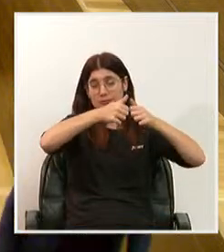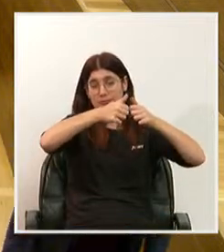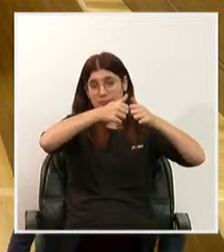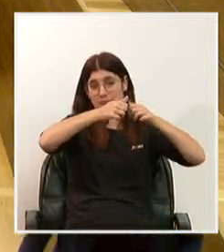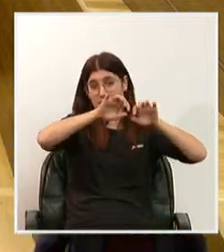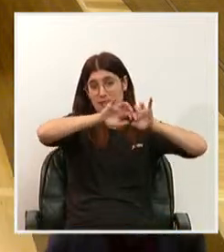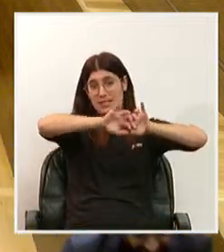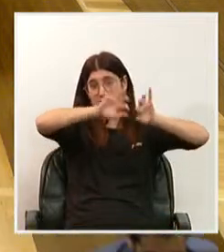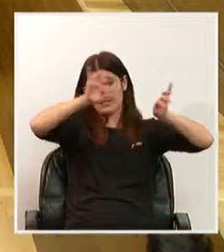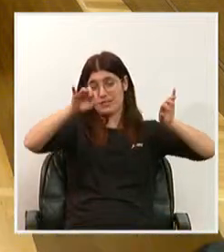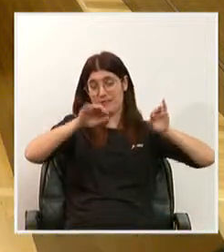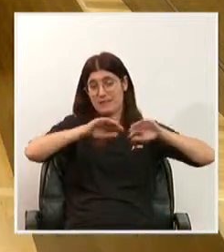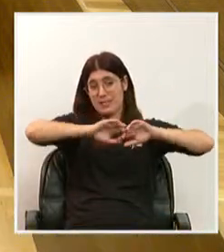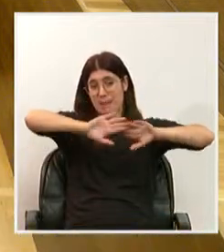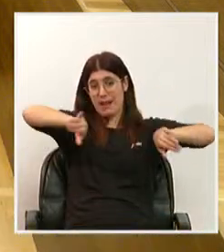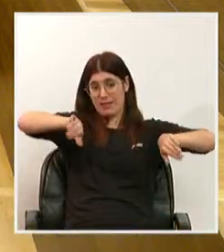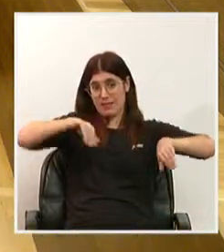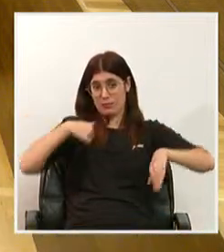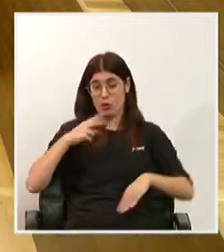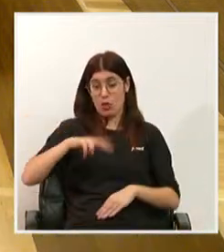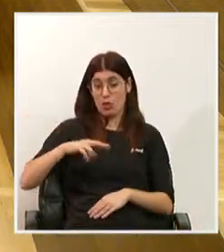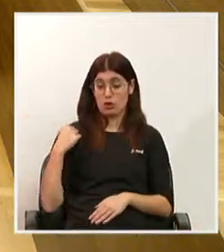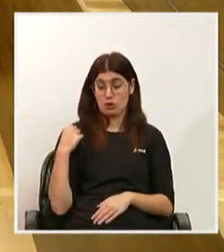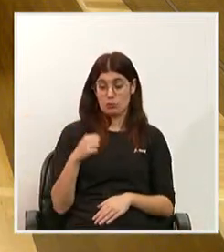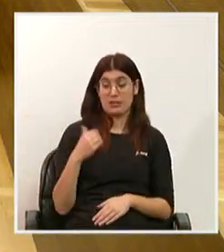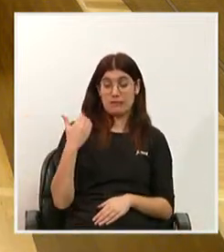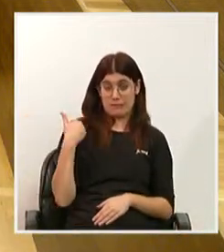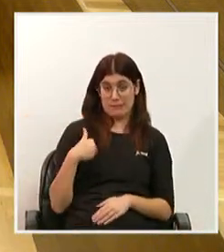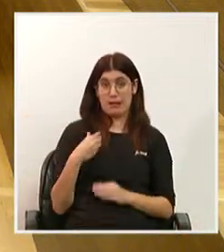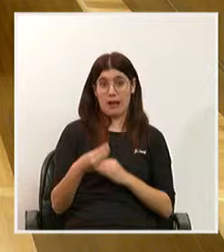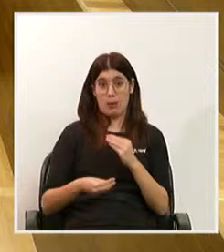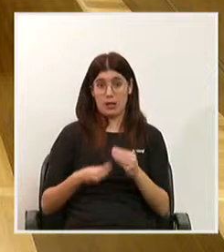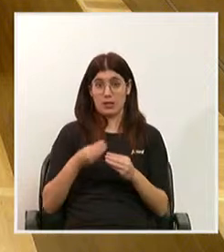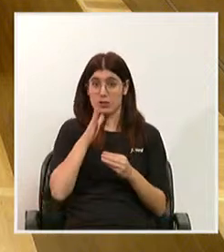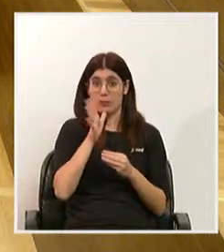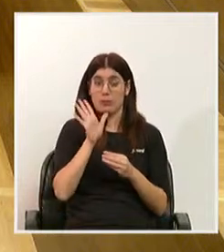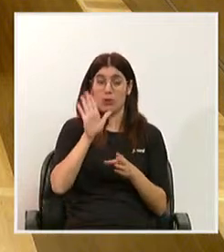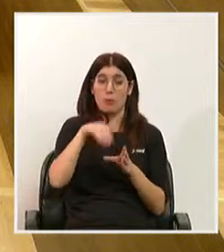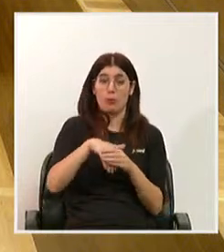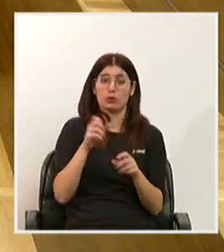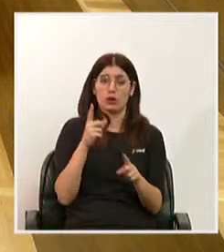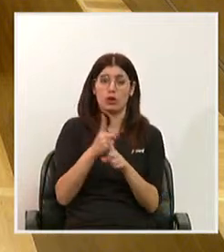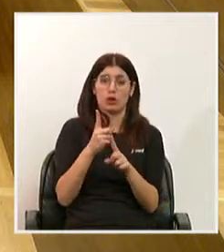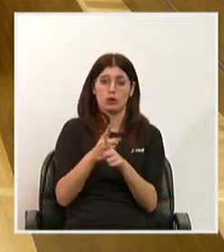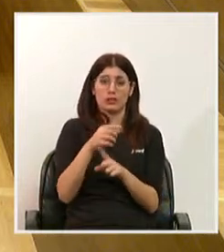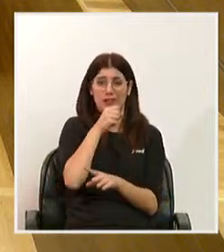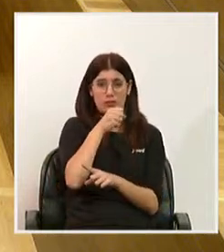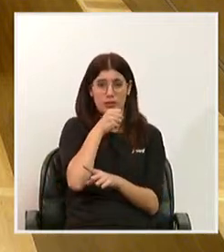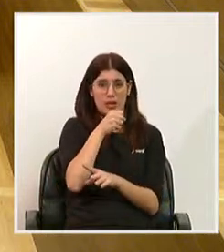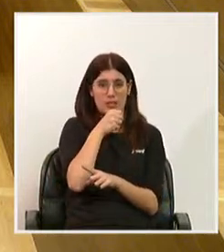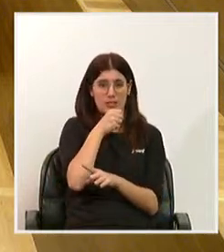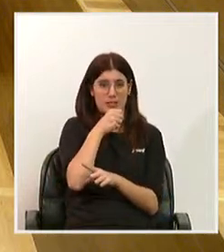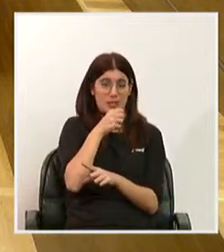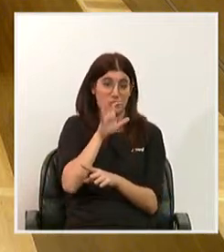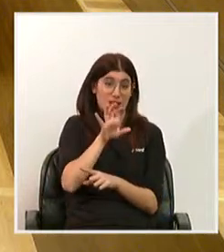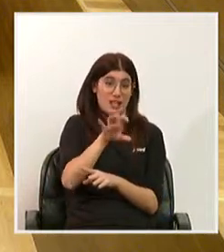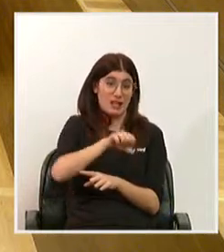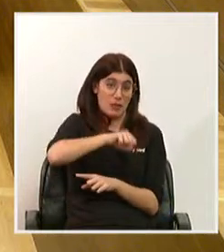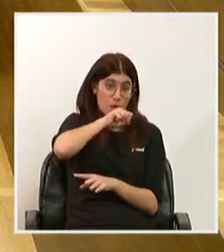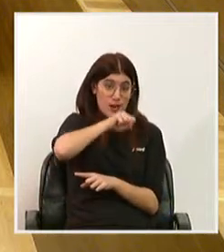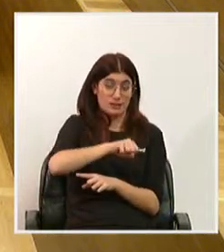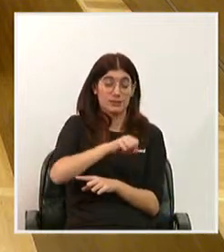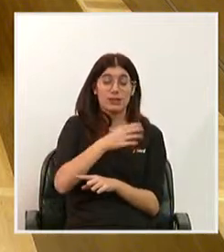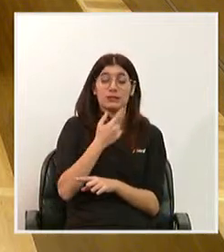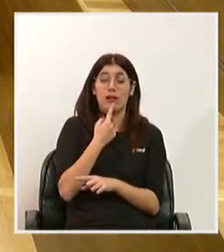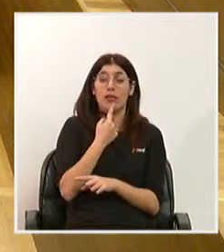lo hicimos hace dos meses y felizmente esta cámara con el voto en contra de socialistas y nacionalistas dijo que